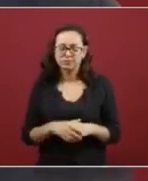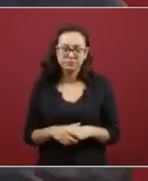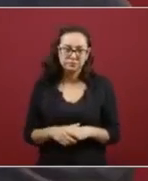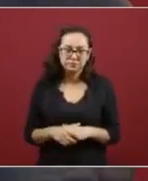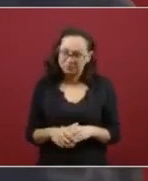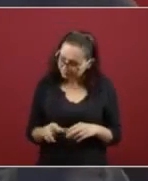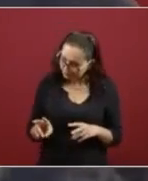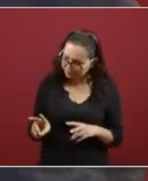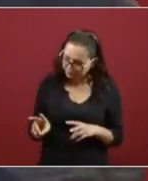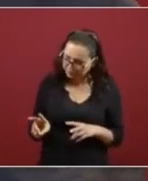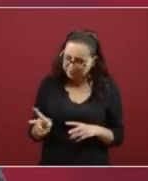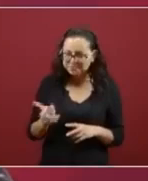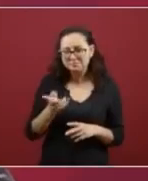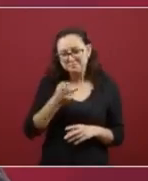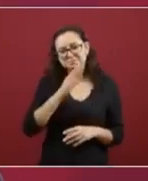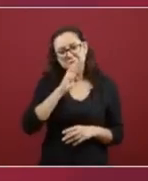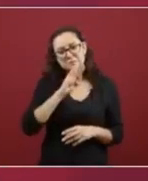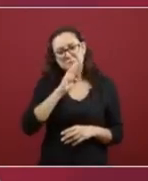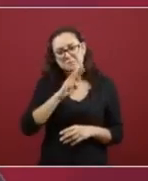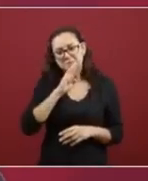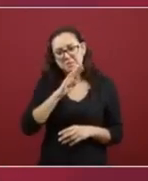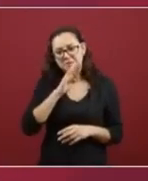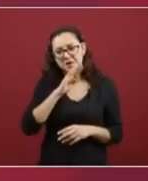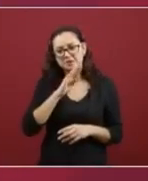están las mamás